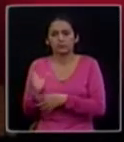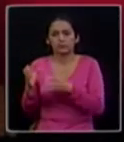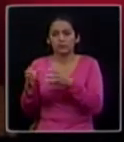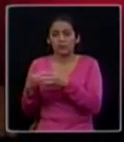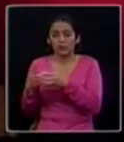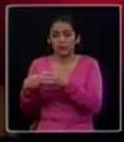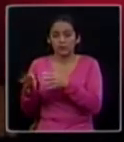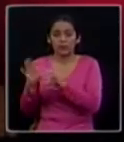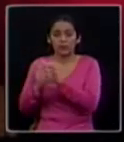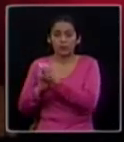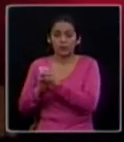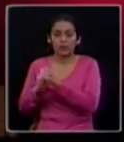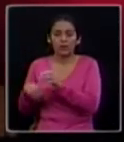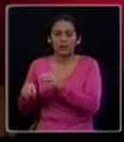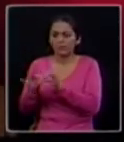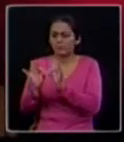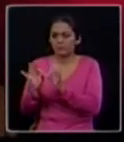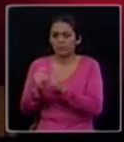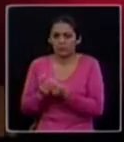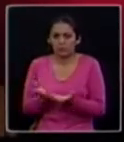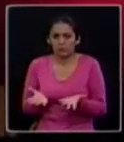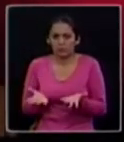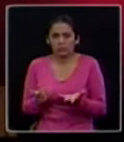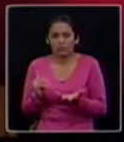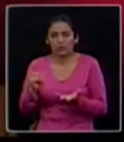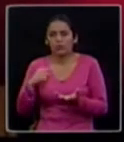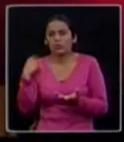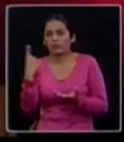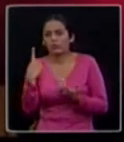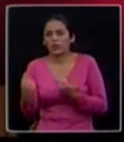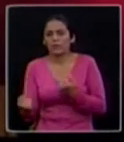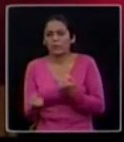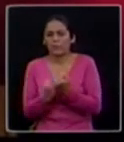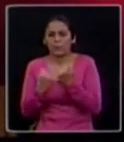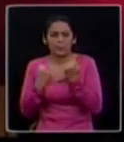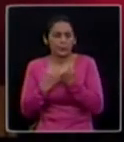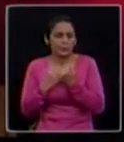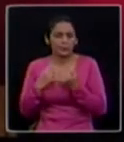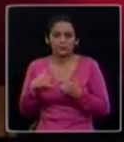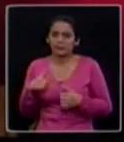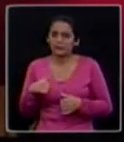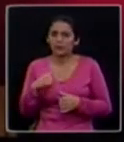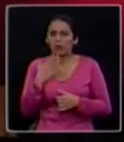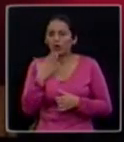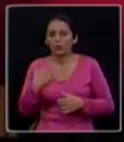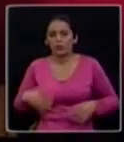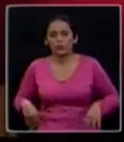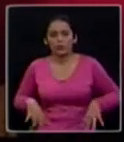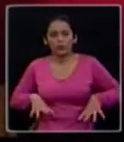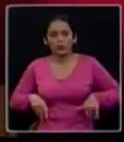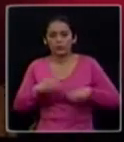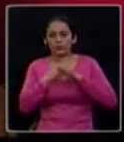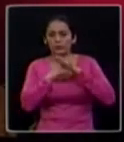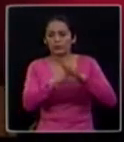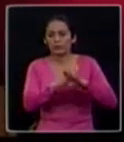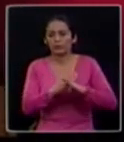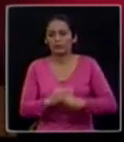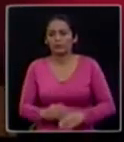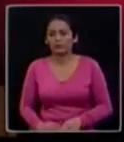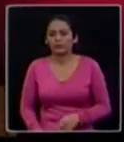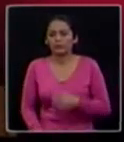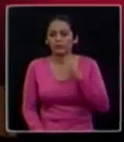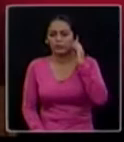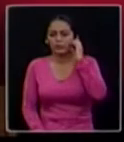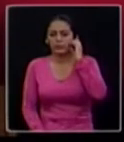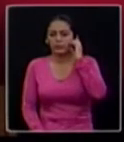diferentes instituciones. Ahora, más que nunca, pues, unir esfuerzos y todos, pues, aportar en esta lucha contra la corrupción. ¿Se ha fallado por parte de la Comisión o no? O del